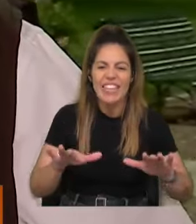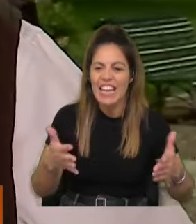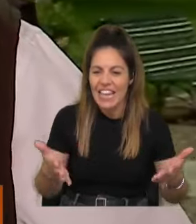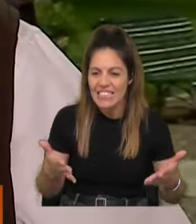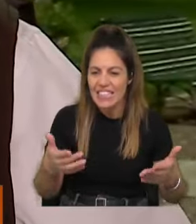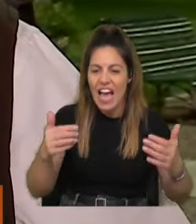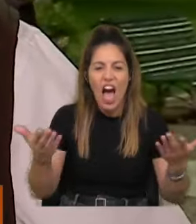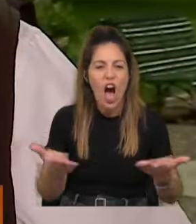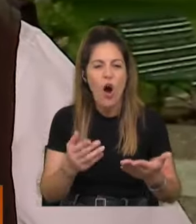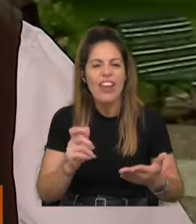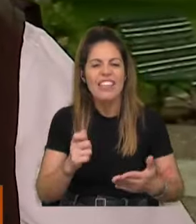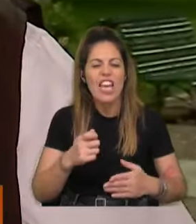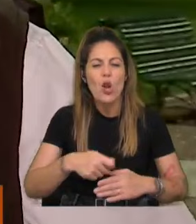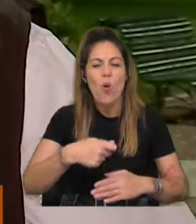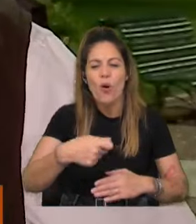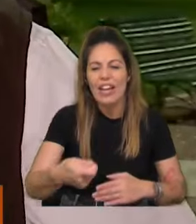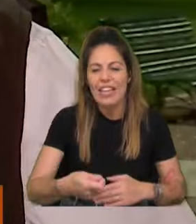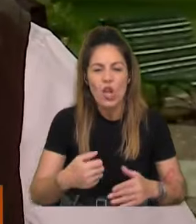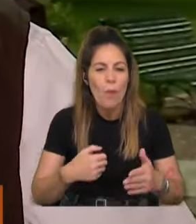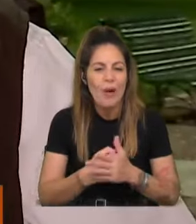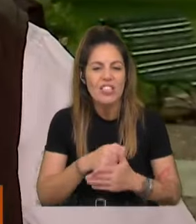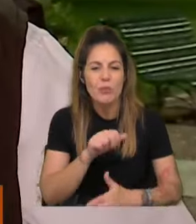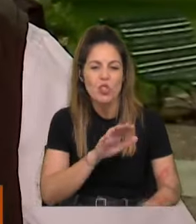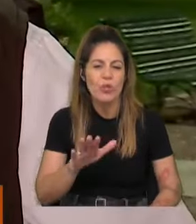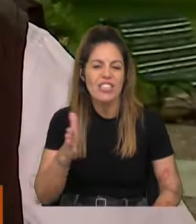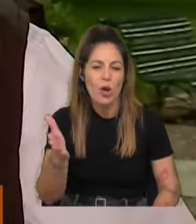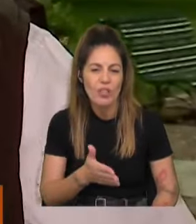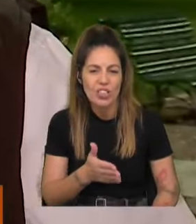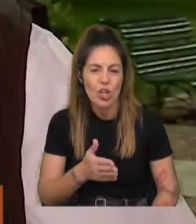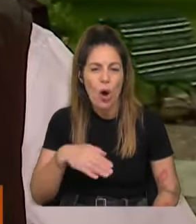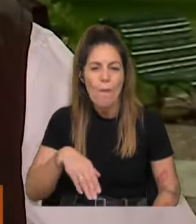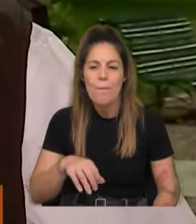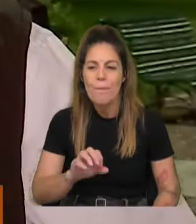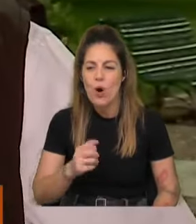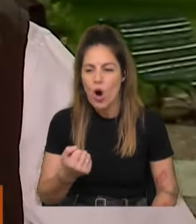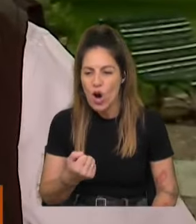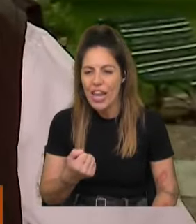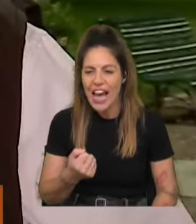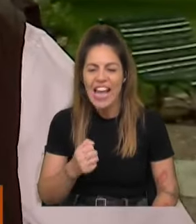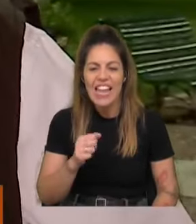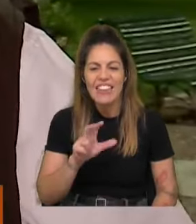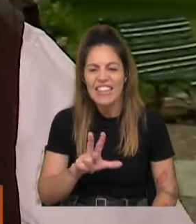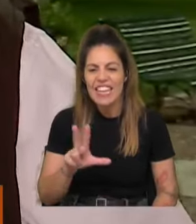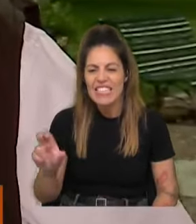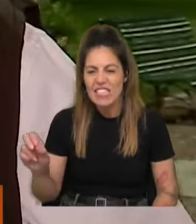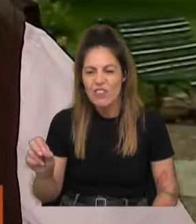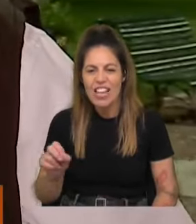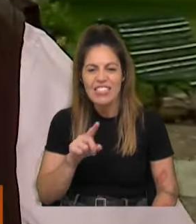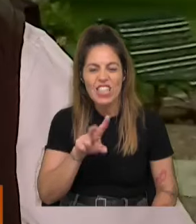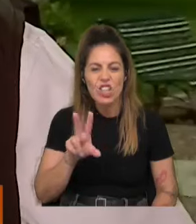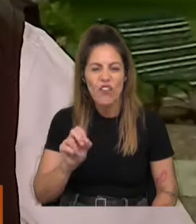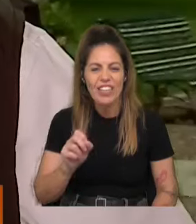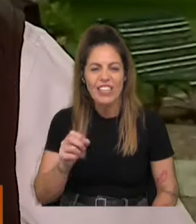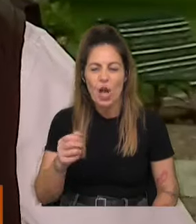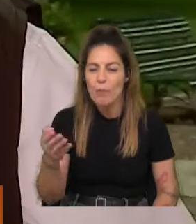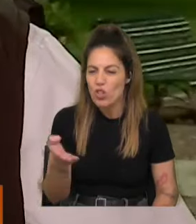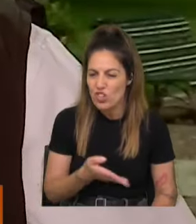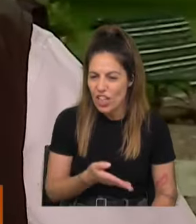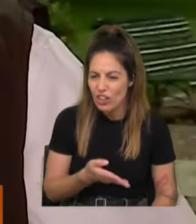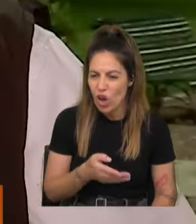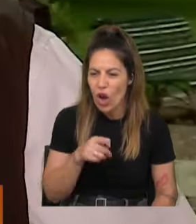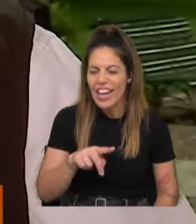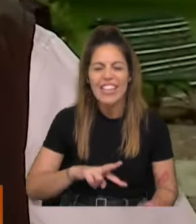crédito el máximo es de un 55 por en caso demora ya se va las tres cifras a un 120 por. este proyecto de Cabildo abierto